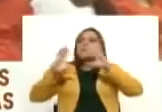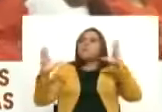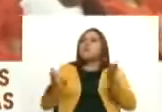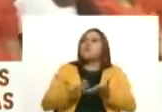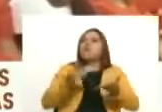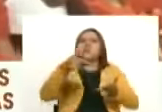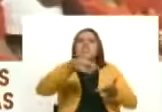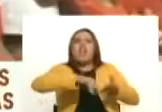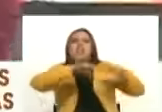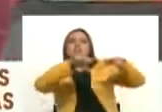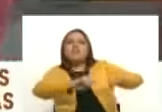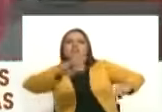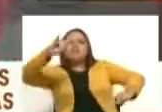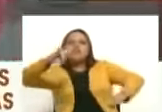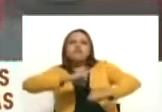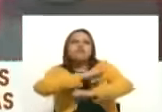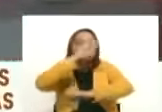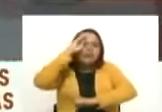la Carlota,